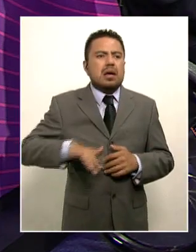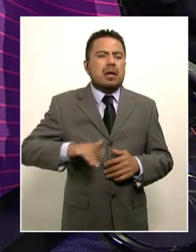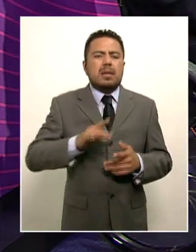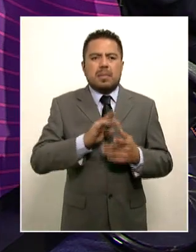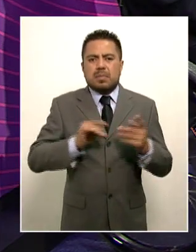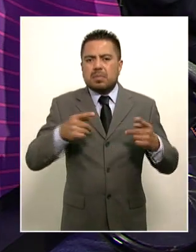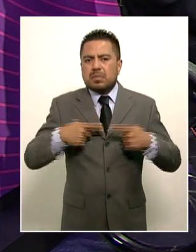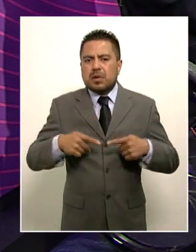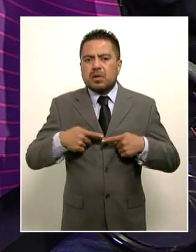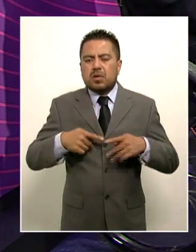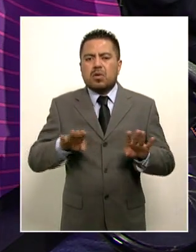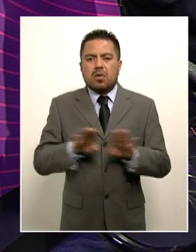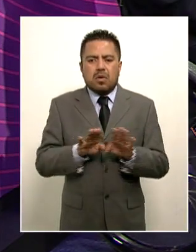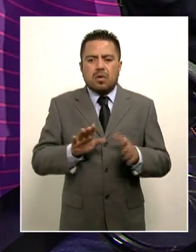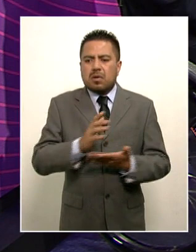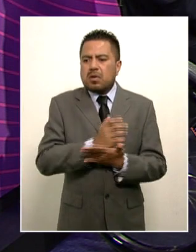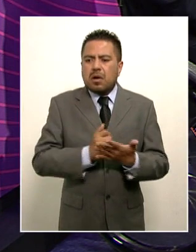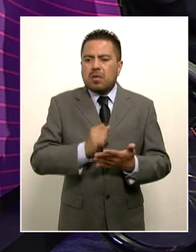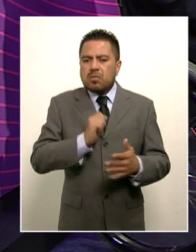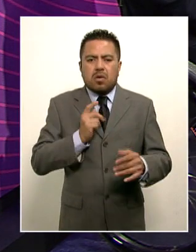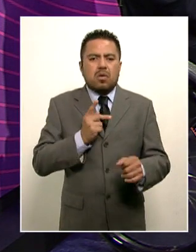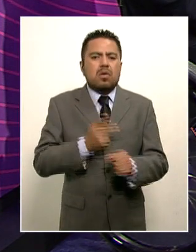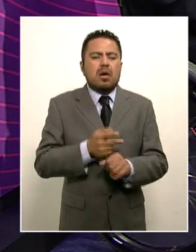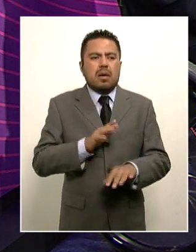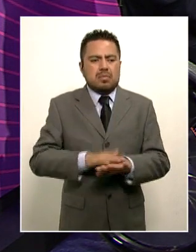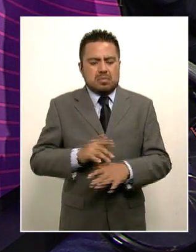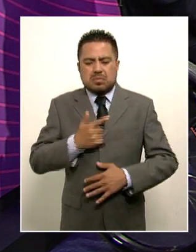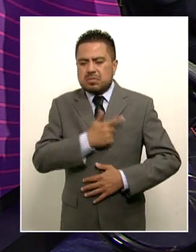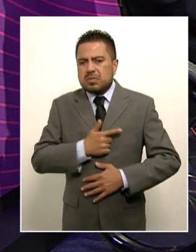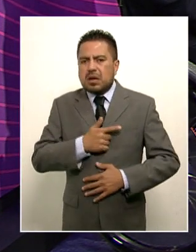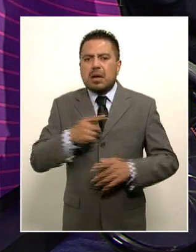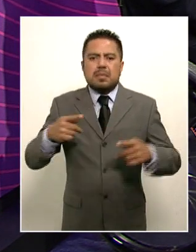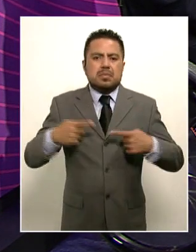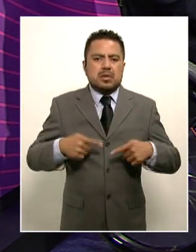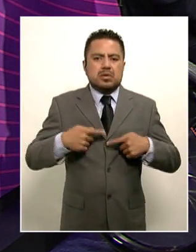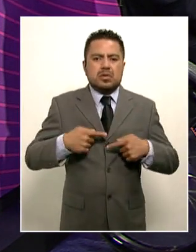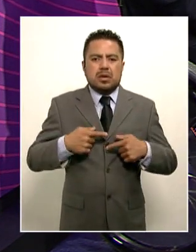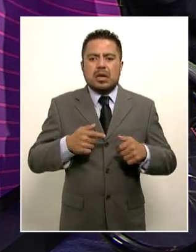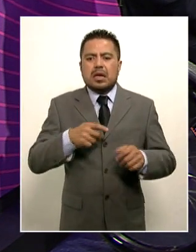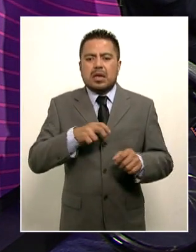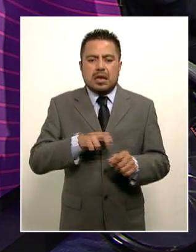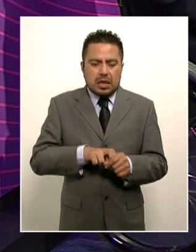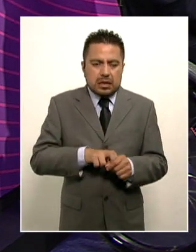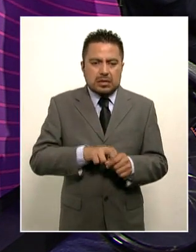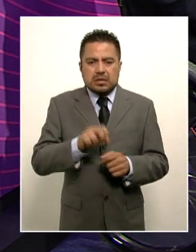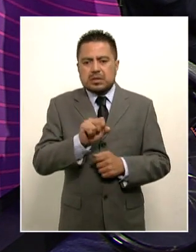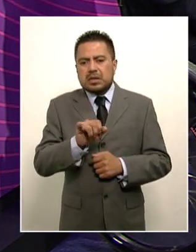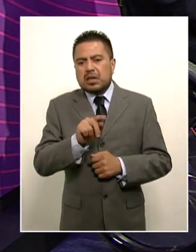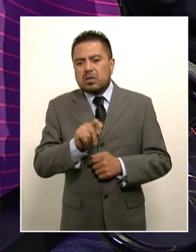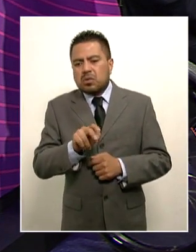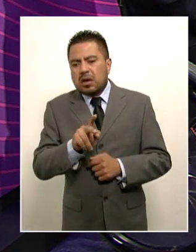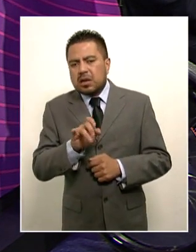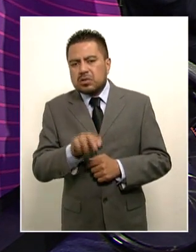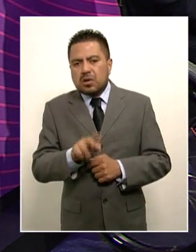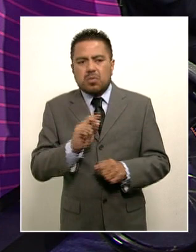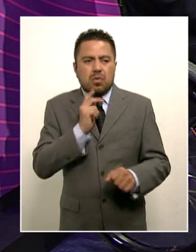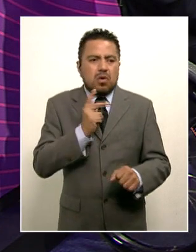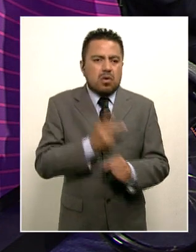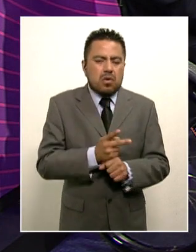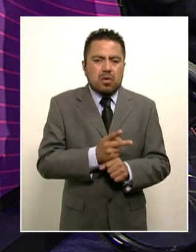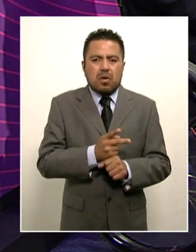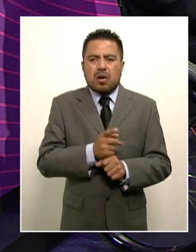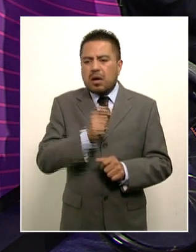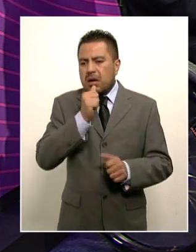persona en condición de vulnerabilidad, me gusta más la cuestión de persona en situación de vulnerabilidad, porque al decir condición